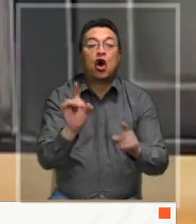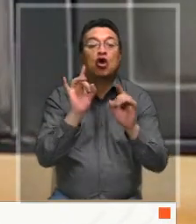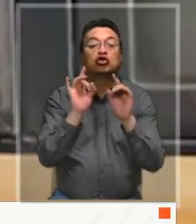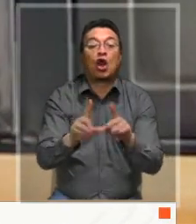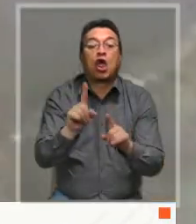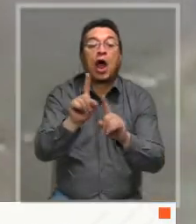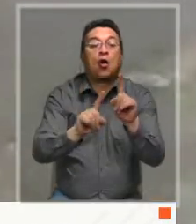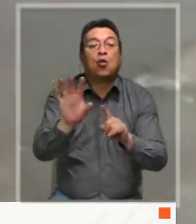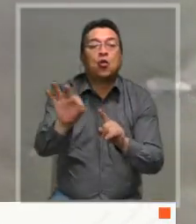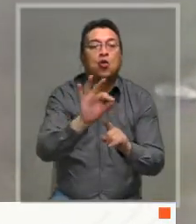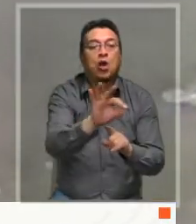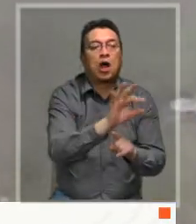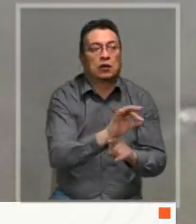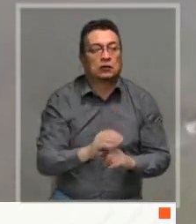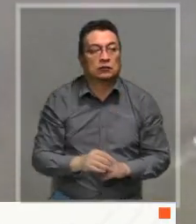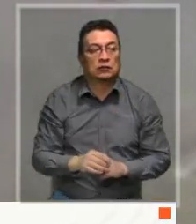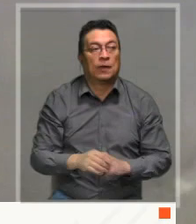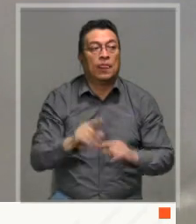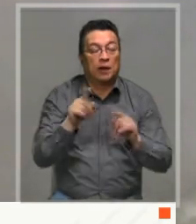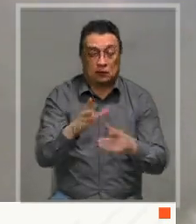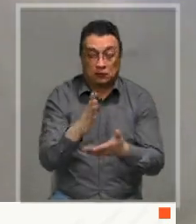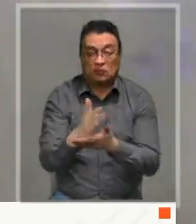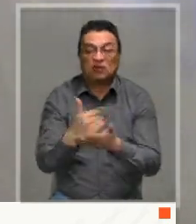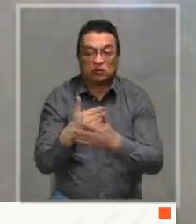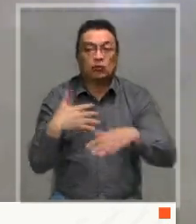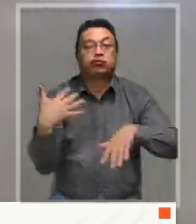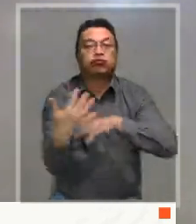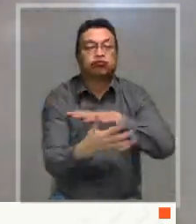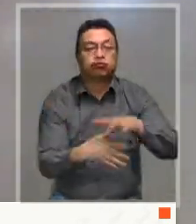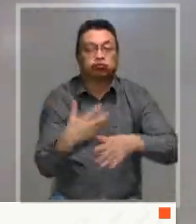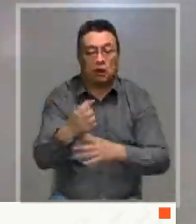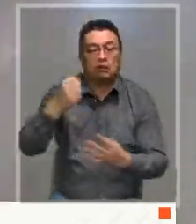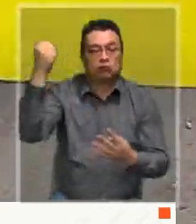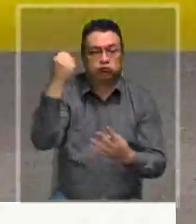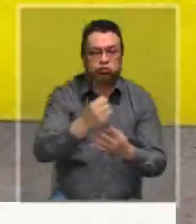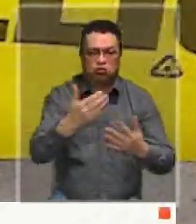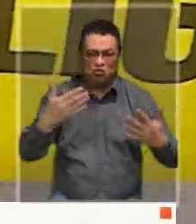una parte de este. Una trama turbulenta que terminó con un crimen a